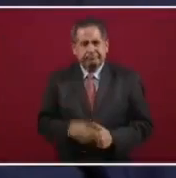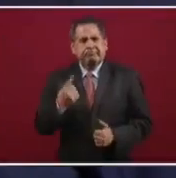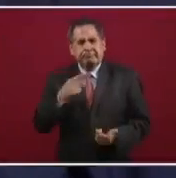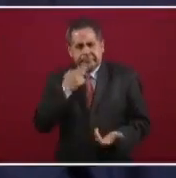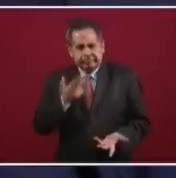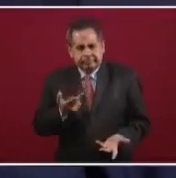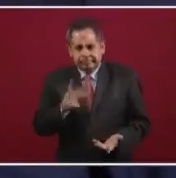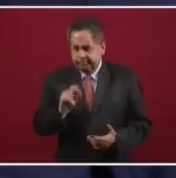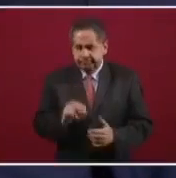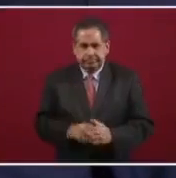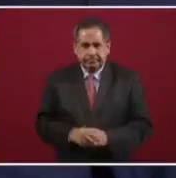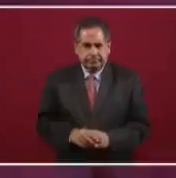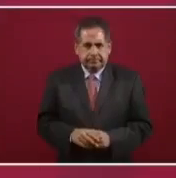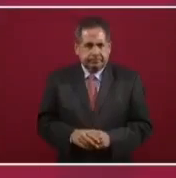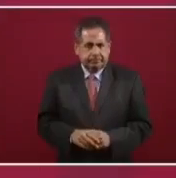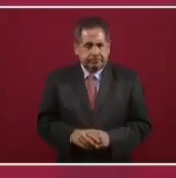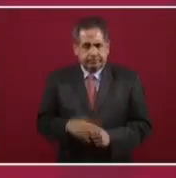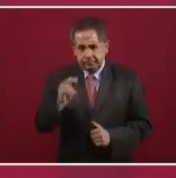O sea,